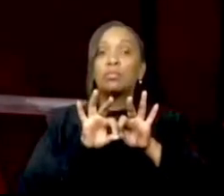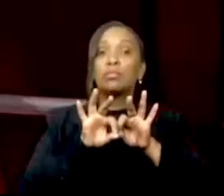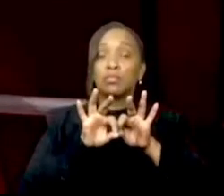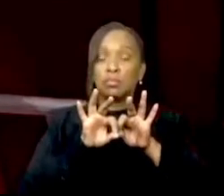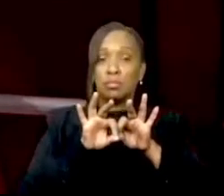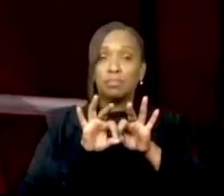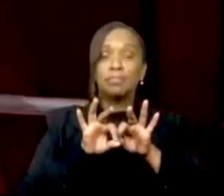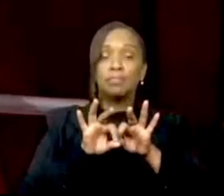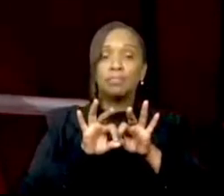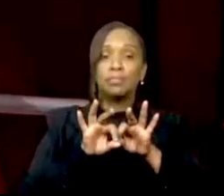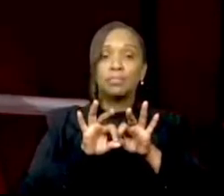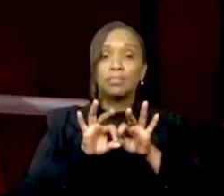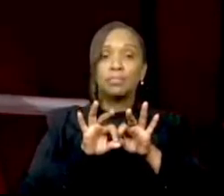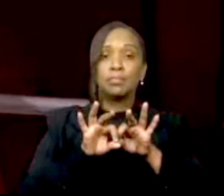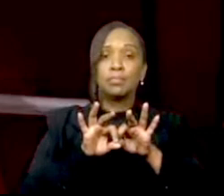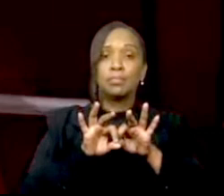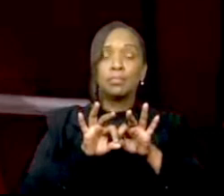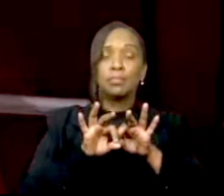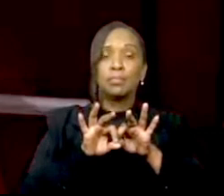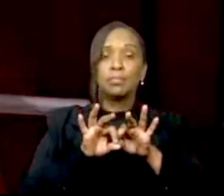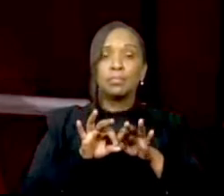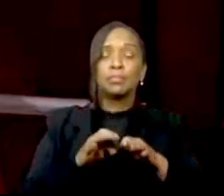crucial República